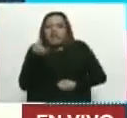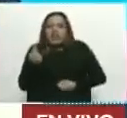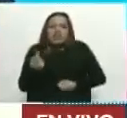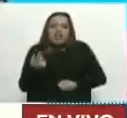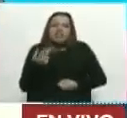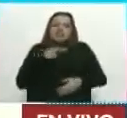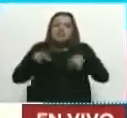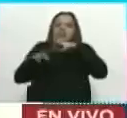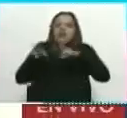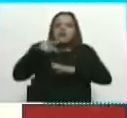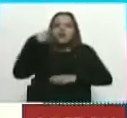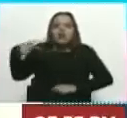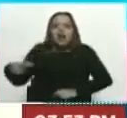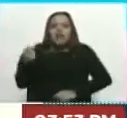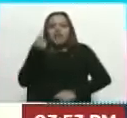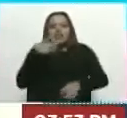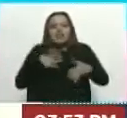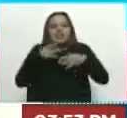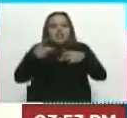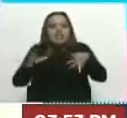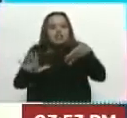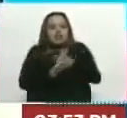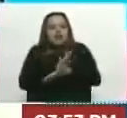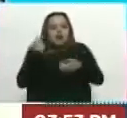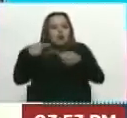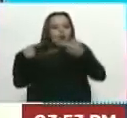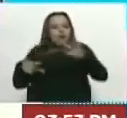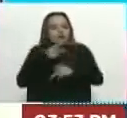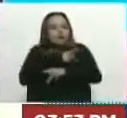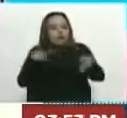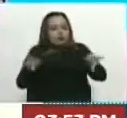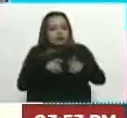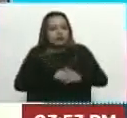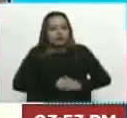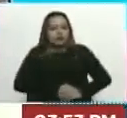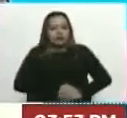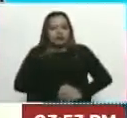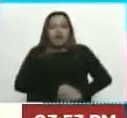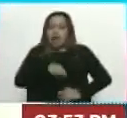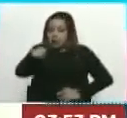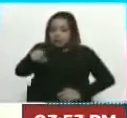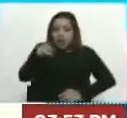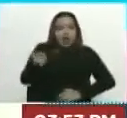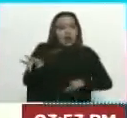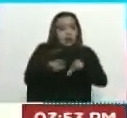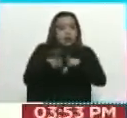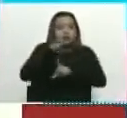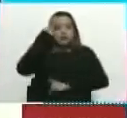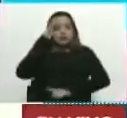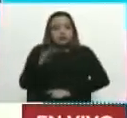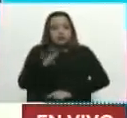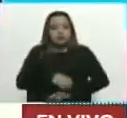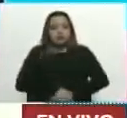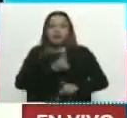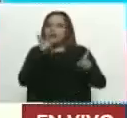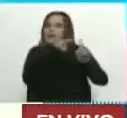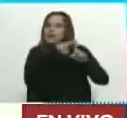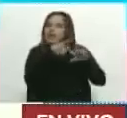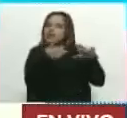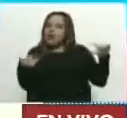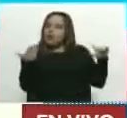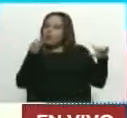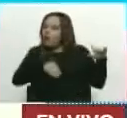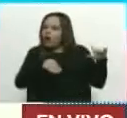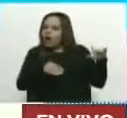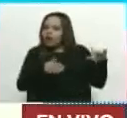despolitización también, una falta de interés por los asuntos públicos. Así estaba la Fuerza Armada también. Así que la primera línea era